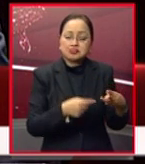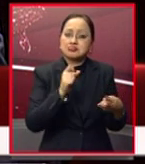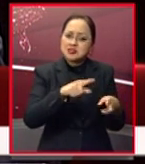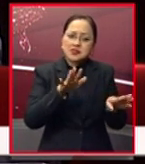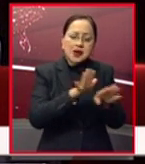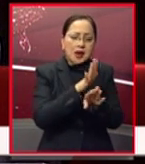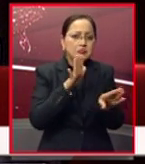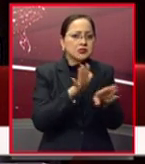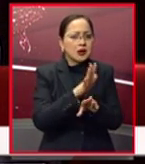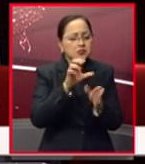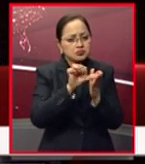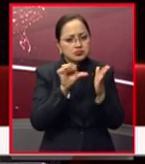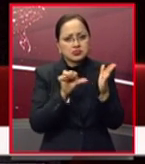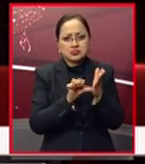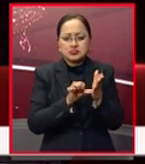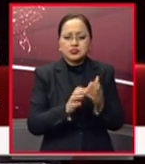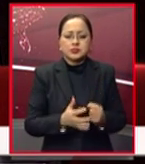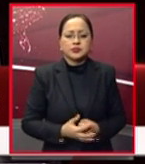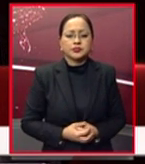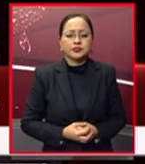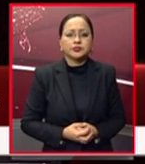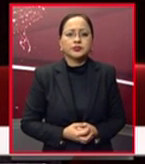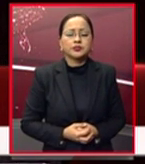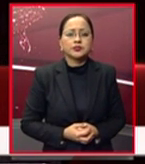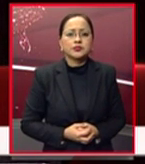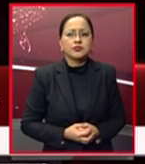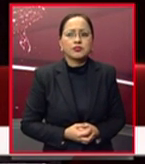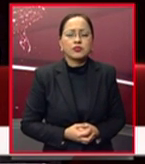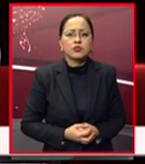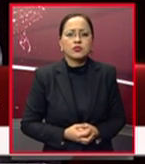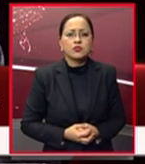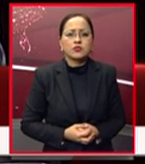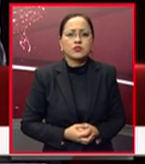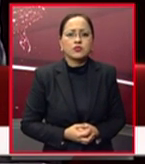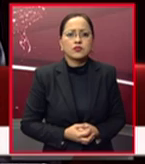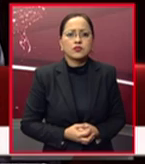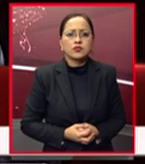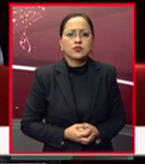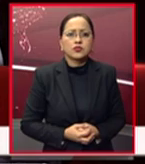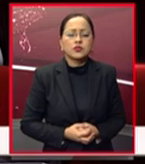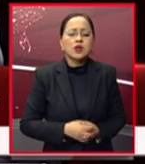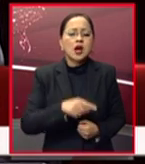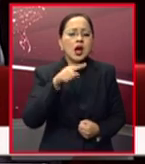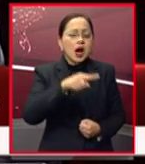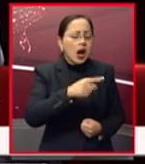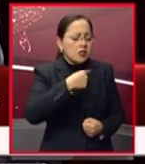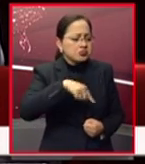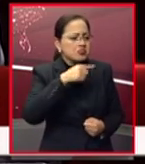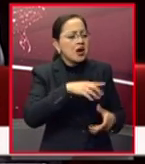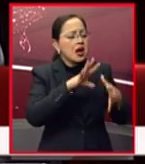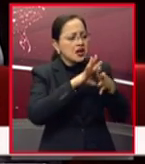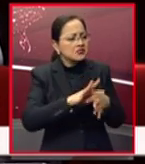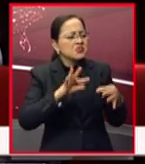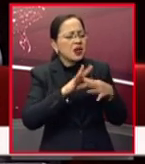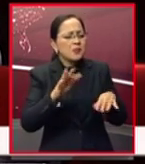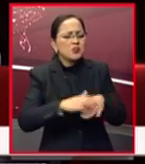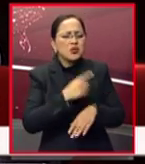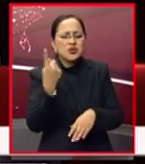Gran justificación que han